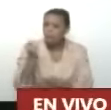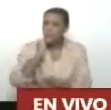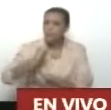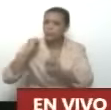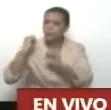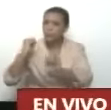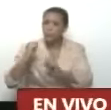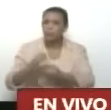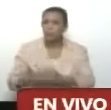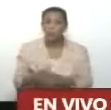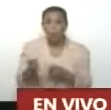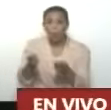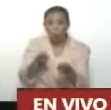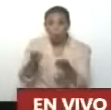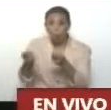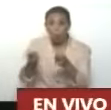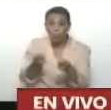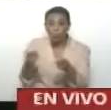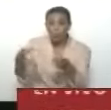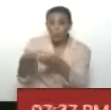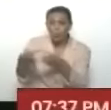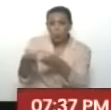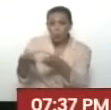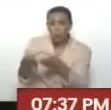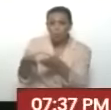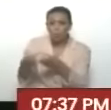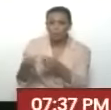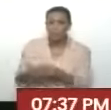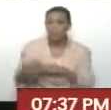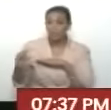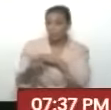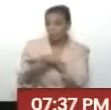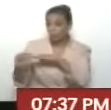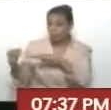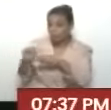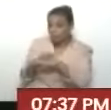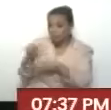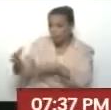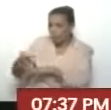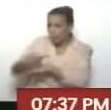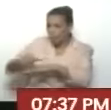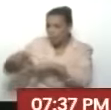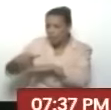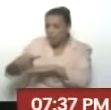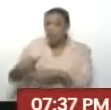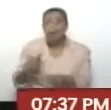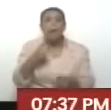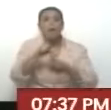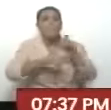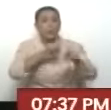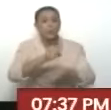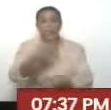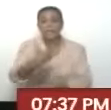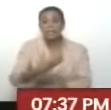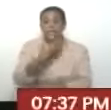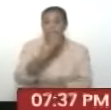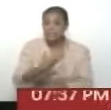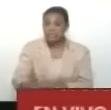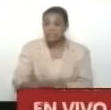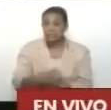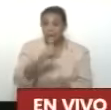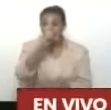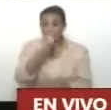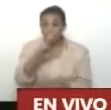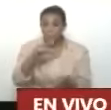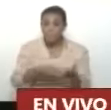que se encuentra controlada por el factor de Guyana. El referéndum se llevó a cabo el 3 de diciembre